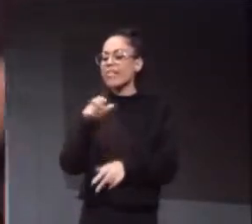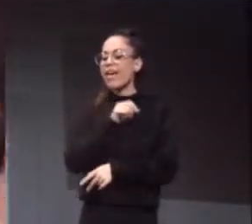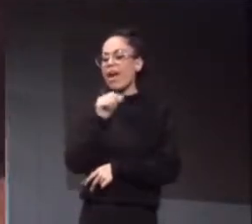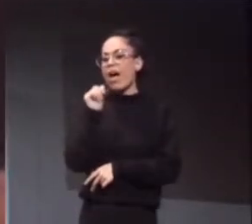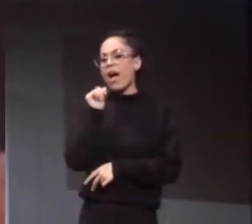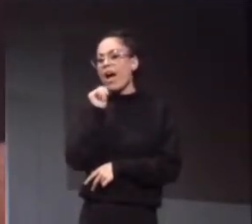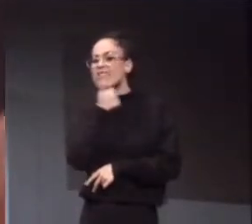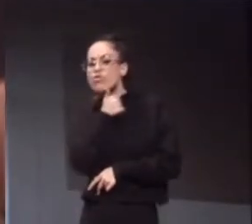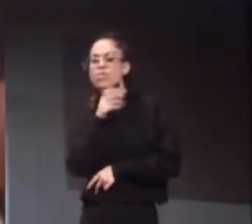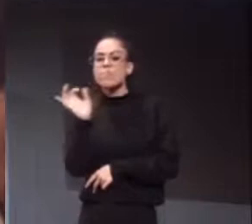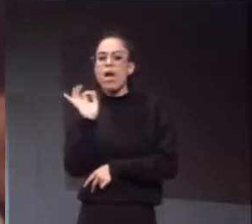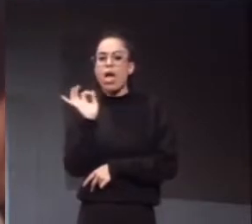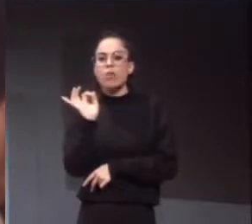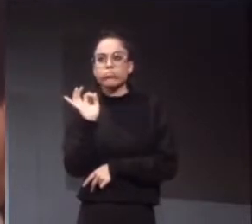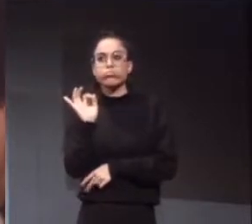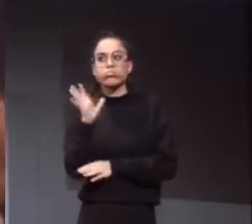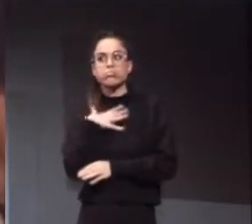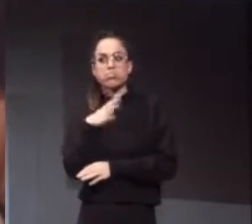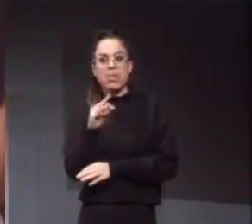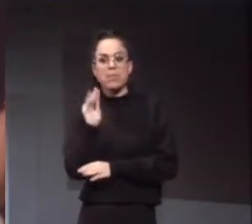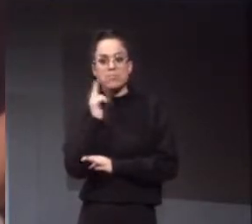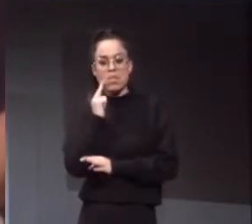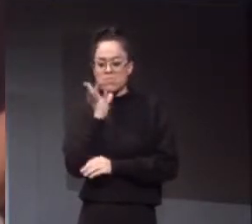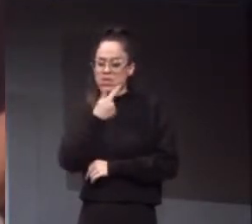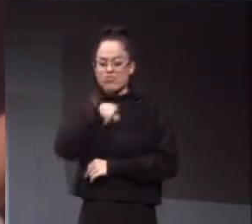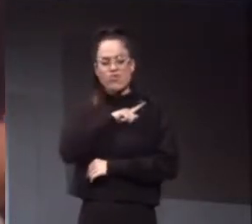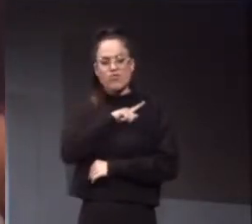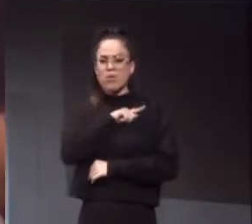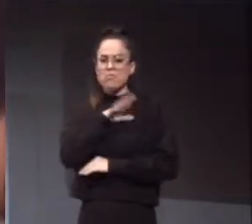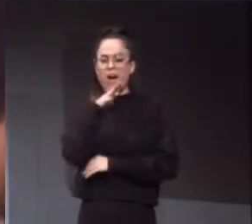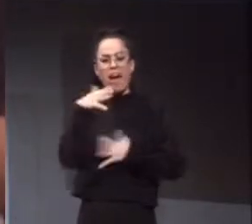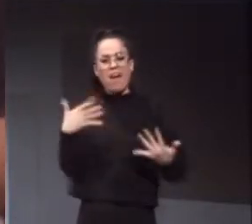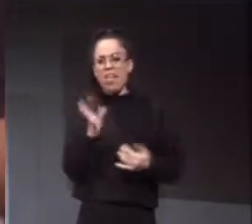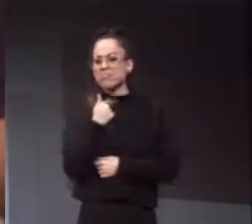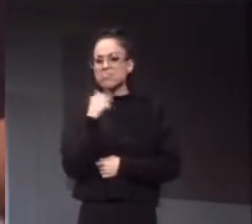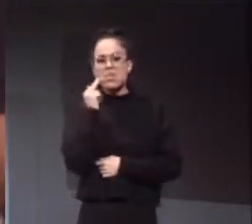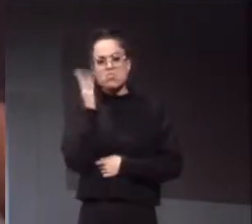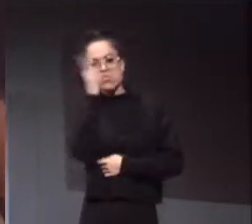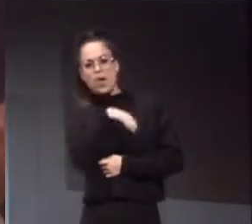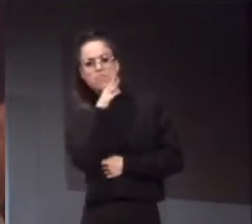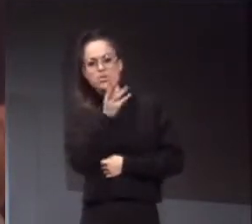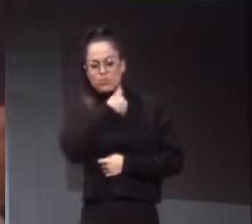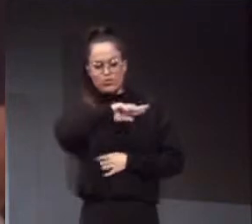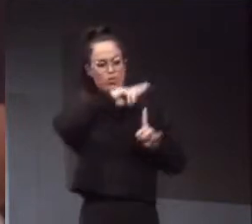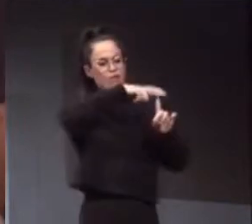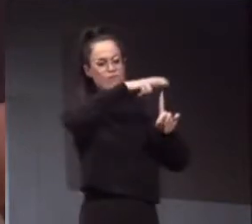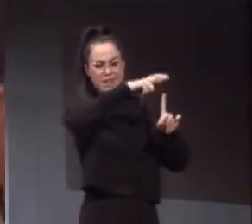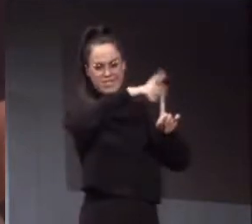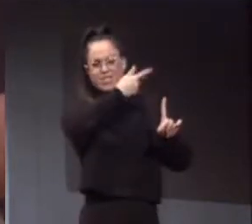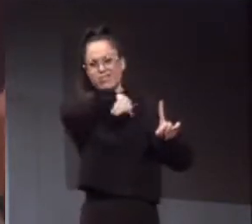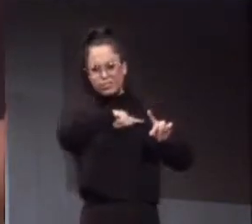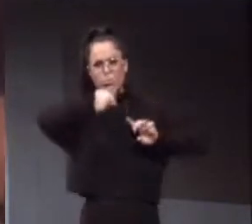podría tener miedo yo creo que ahora tenemos mucha más fuerza nos hemos ido referentes y hemos tenido problemas hemos